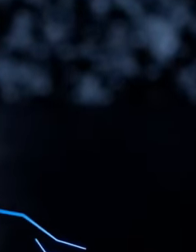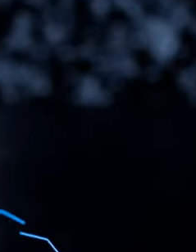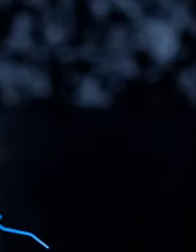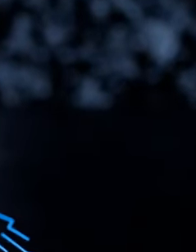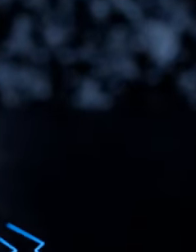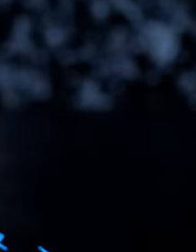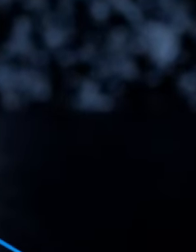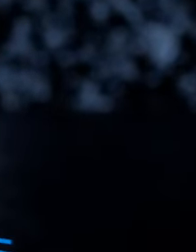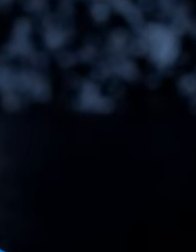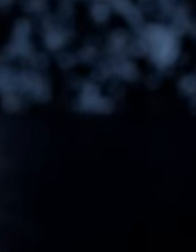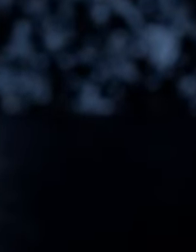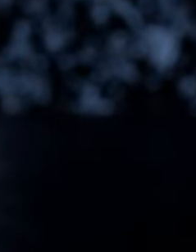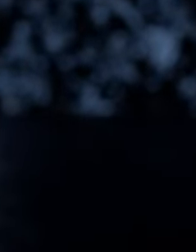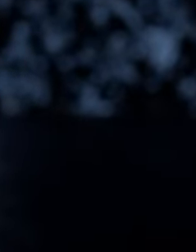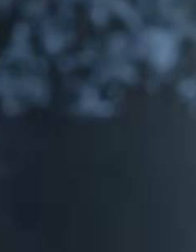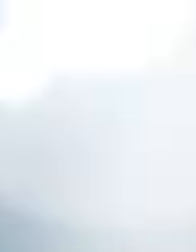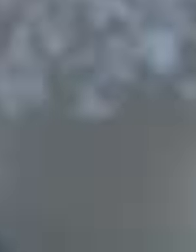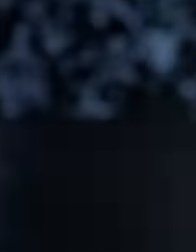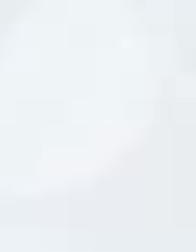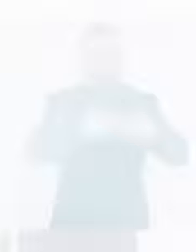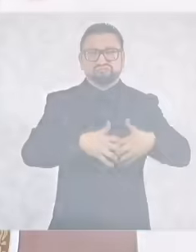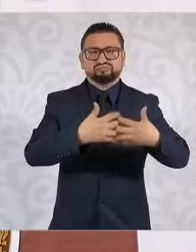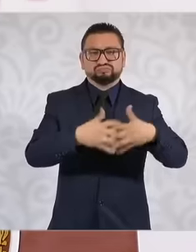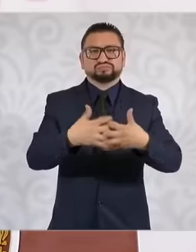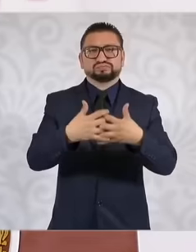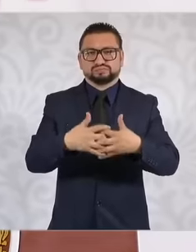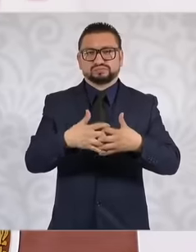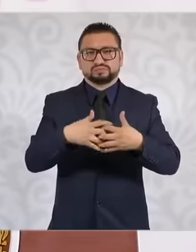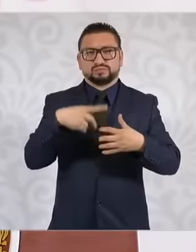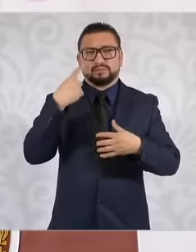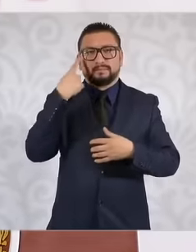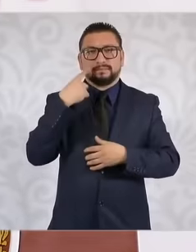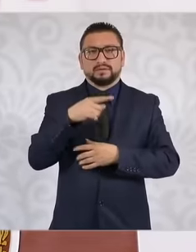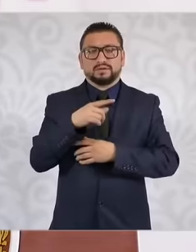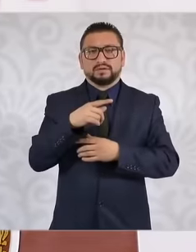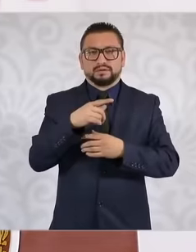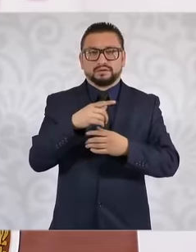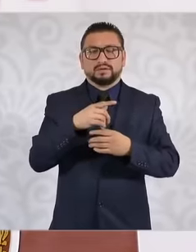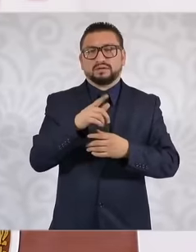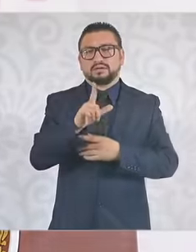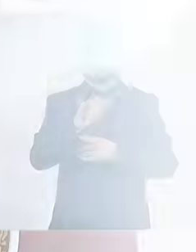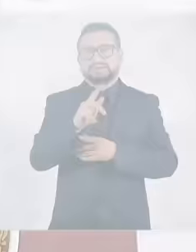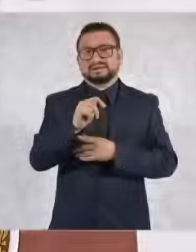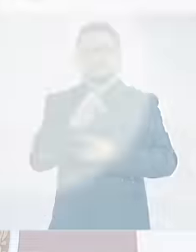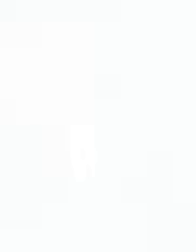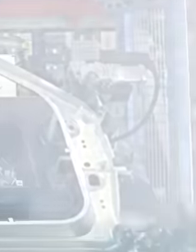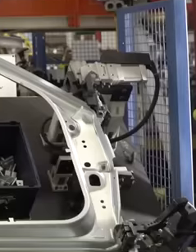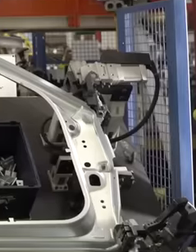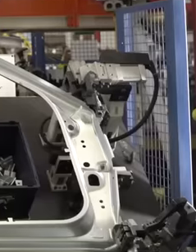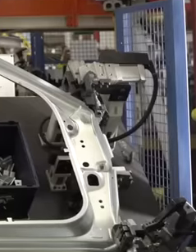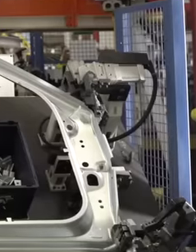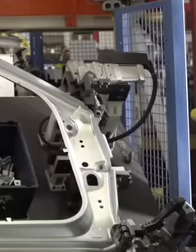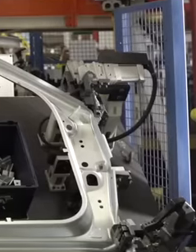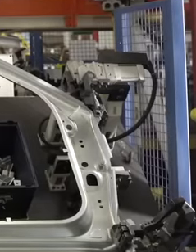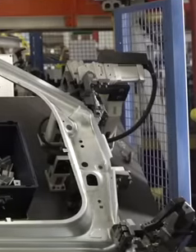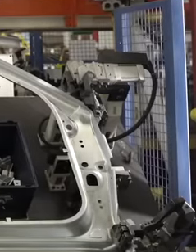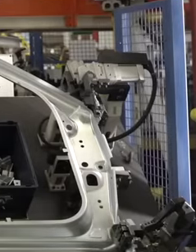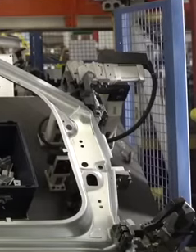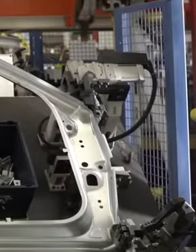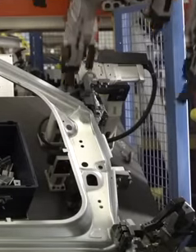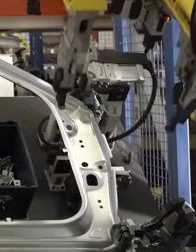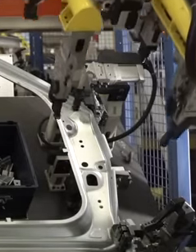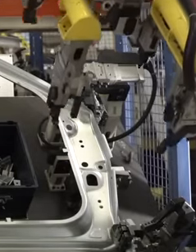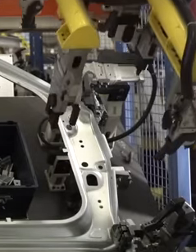producción de baterías. Hoy, a través de la conferencia de prensa, dio a conocer que pronto estará presentando